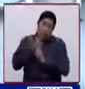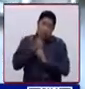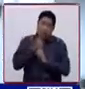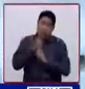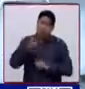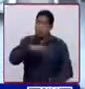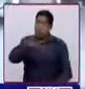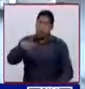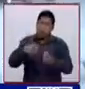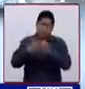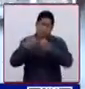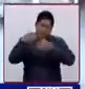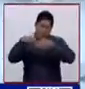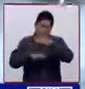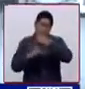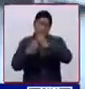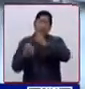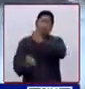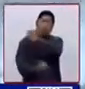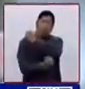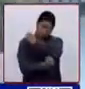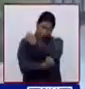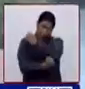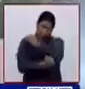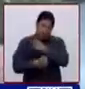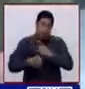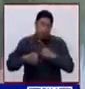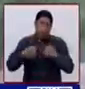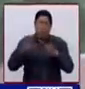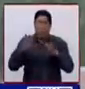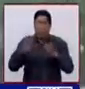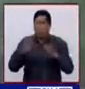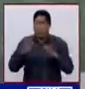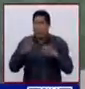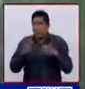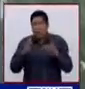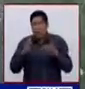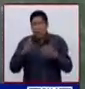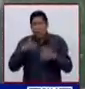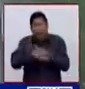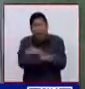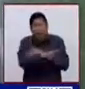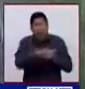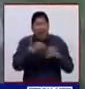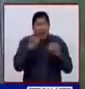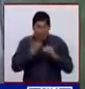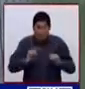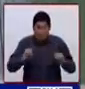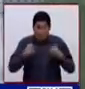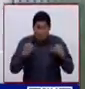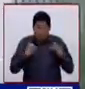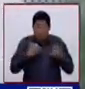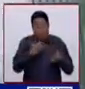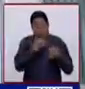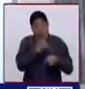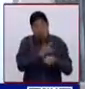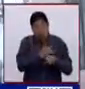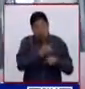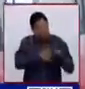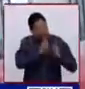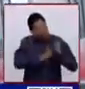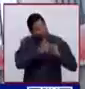por aquí, por bajo el puente más que todo, y ahora ahí en los bares donde entran menores de edad también, y en ahí